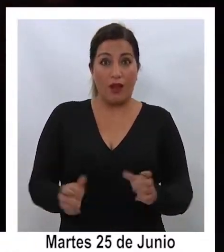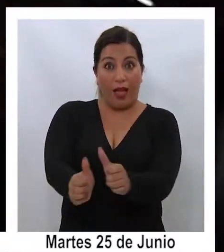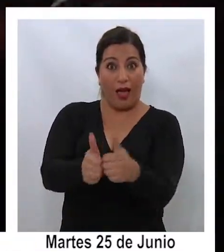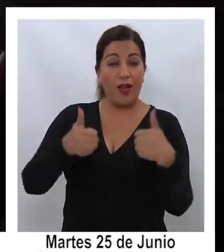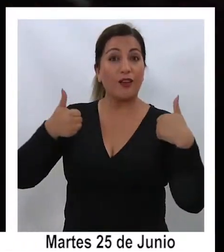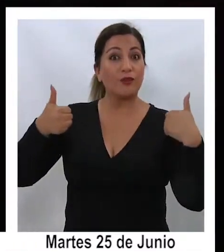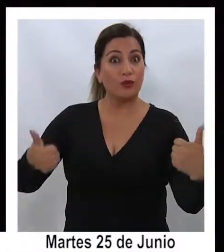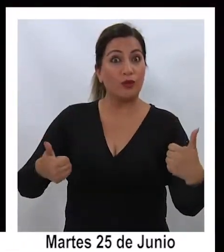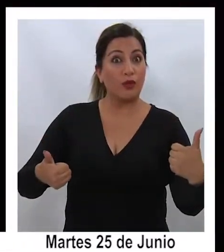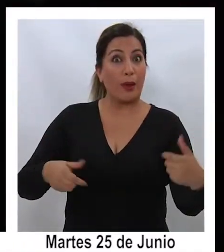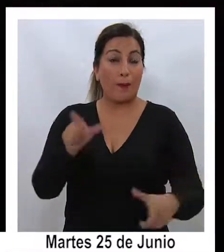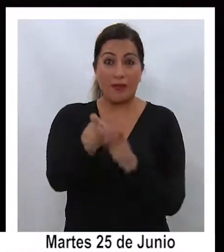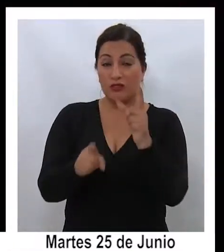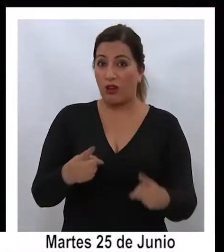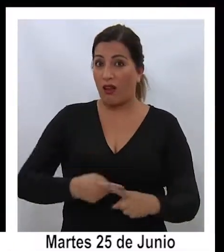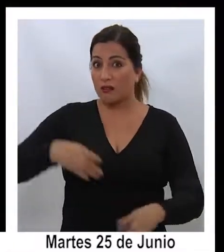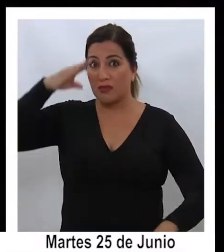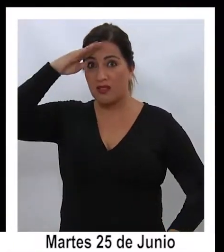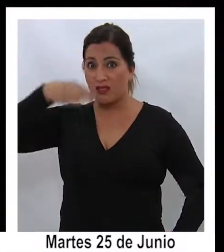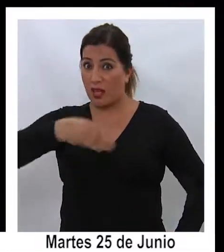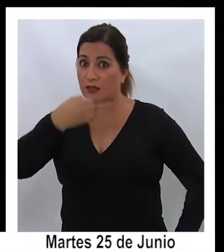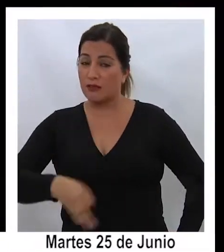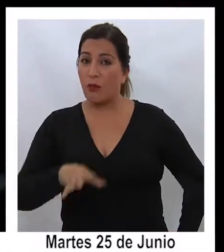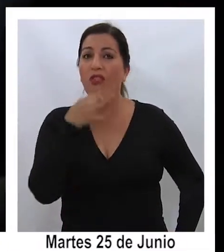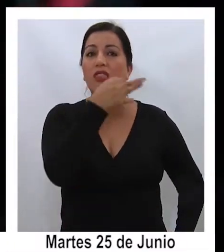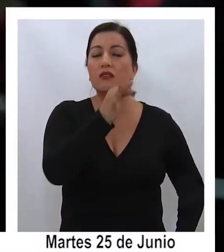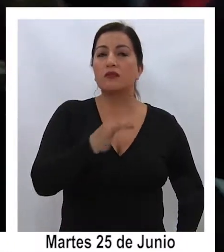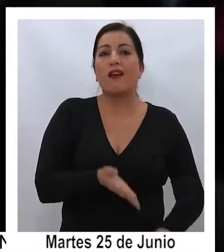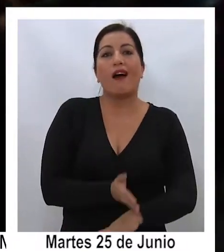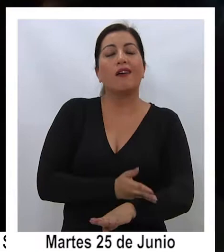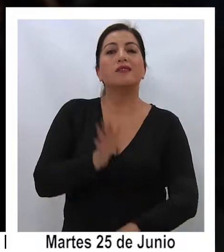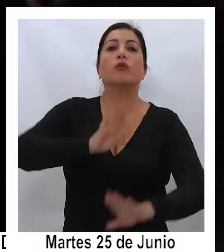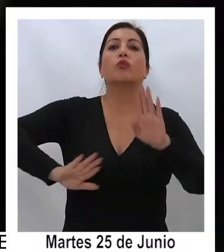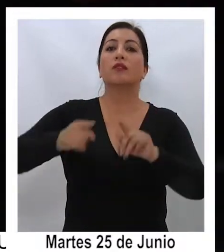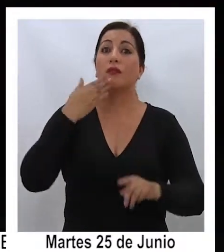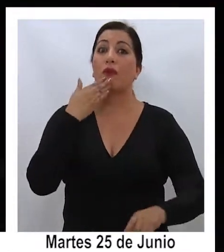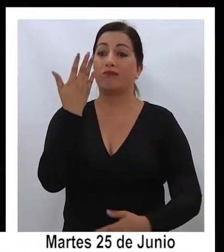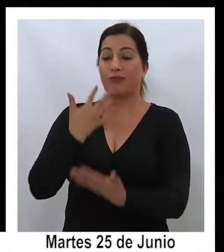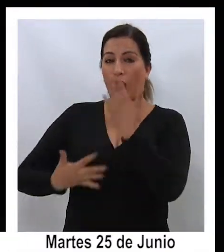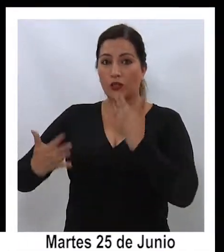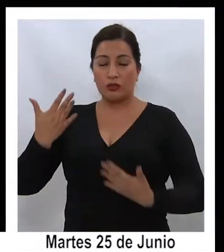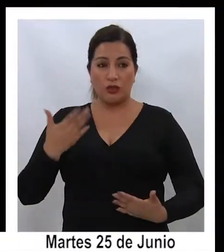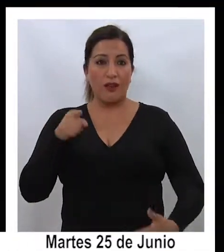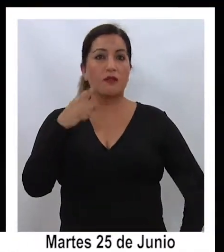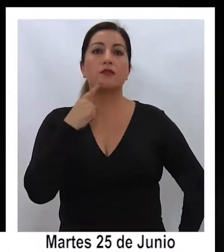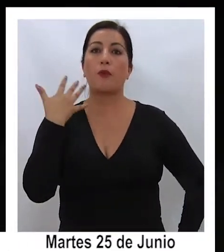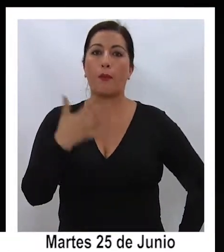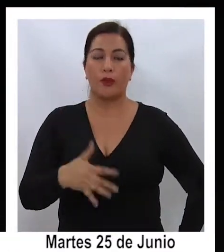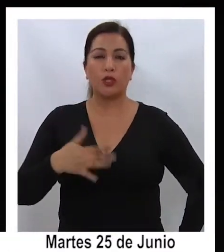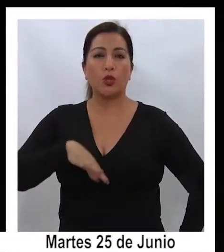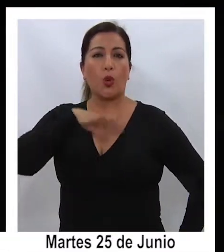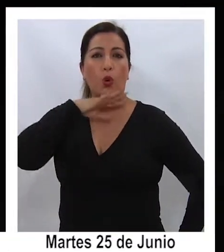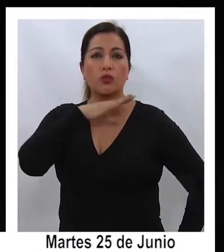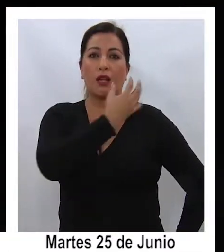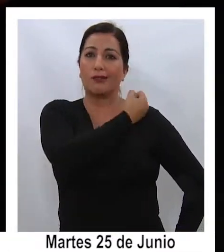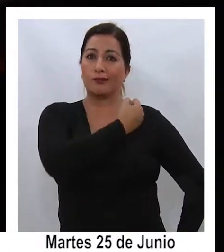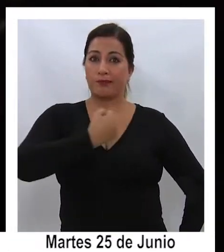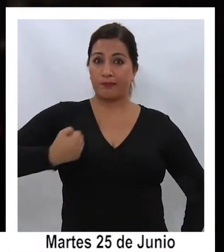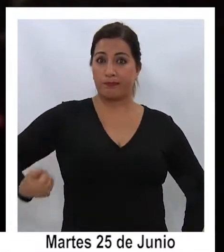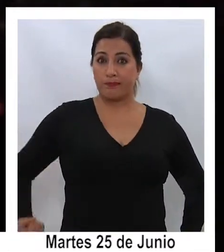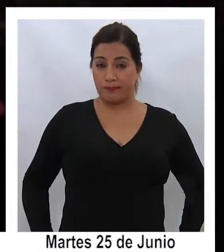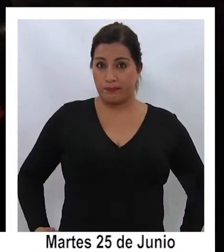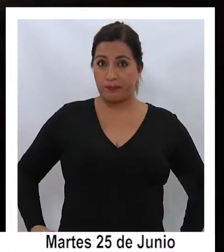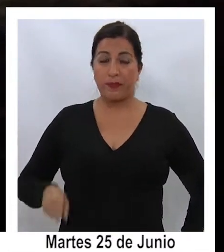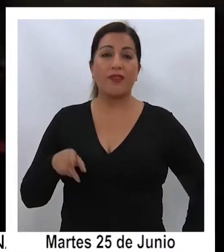Autoridades y expertos en seguridad llaman a la prevención y el autocuidado, de allí la importancia de utilizar los cinturones de